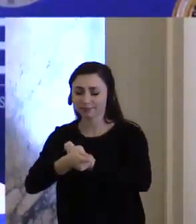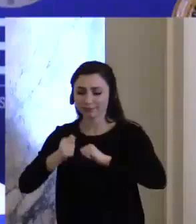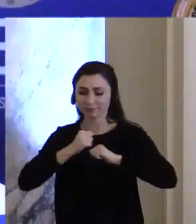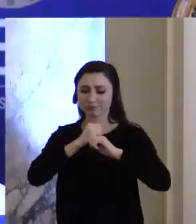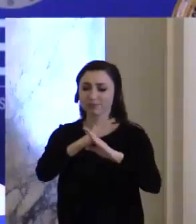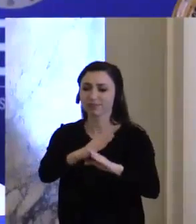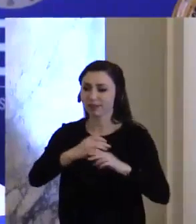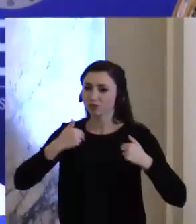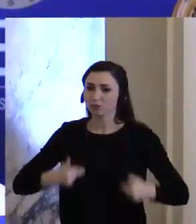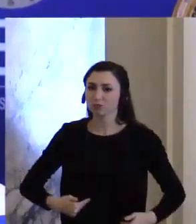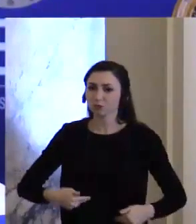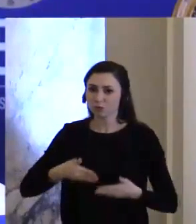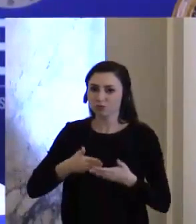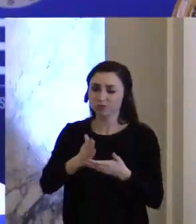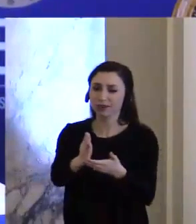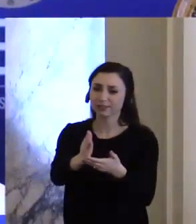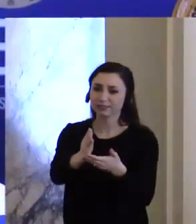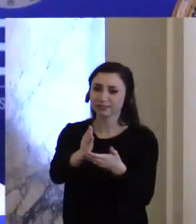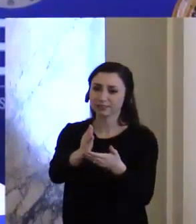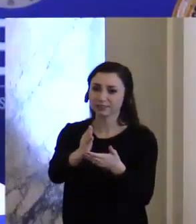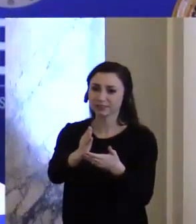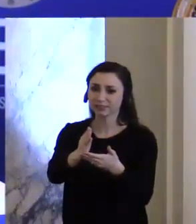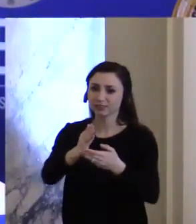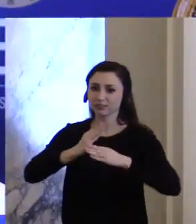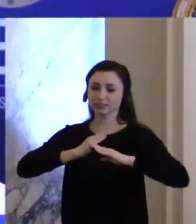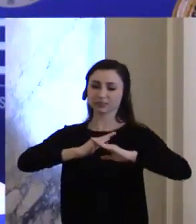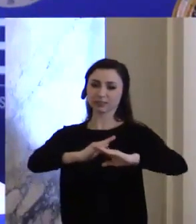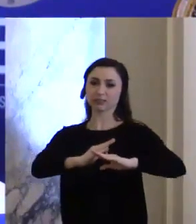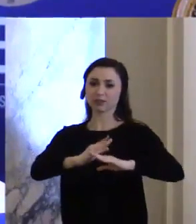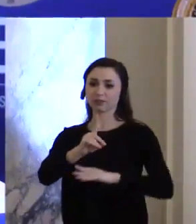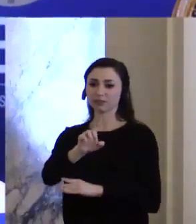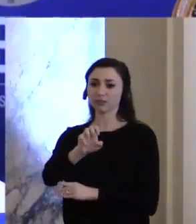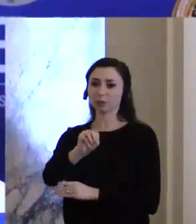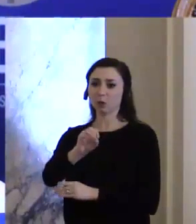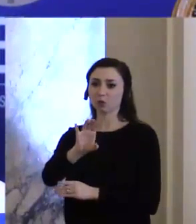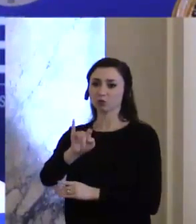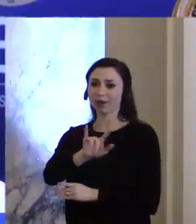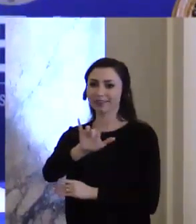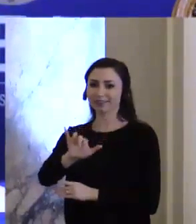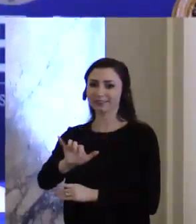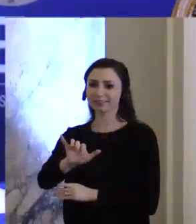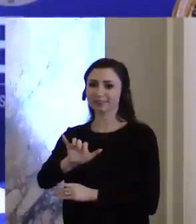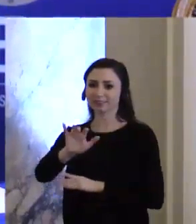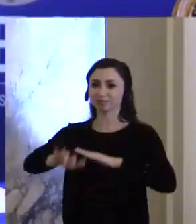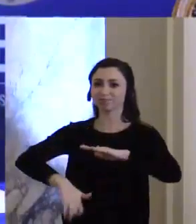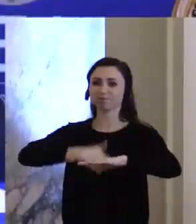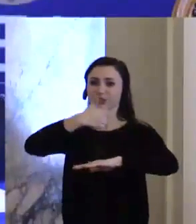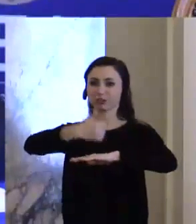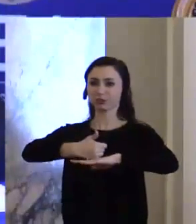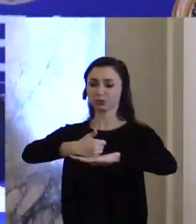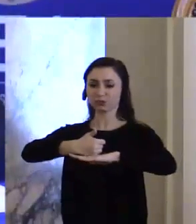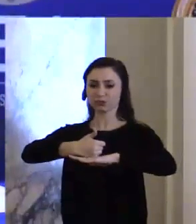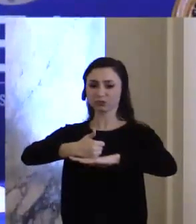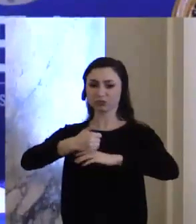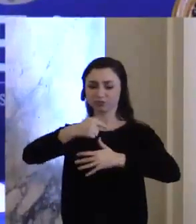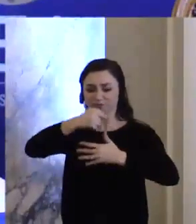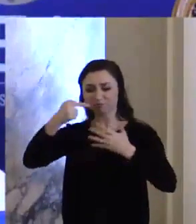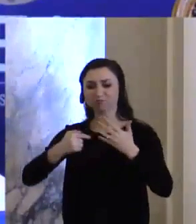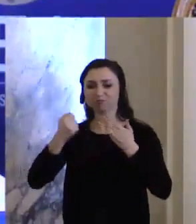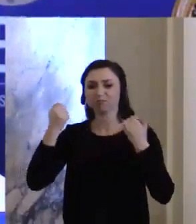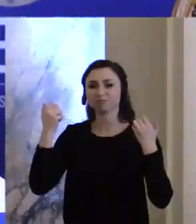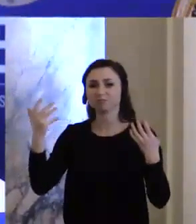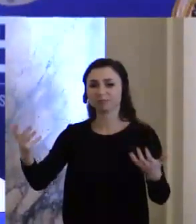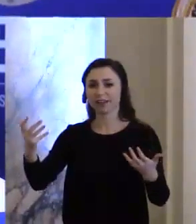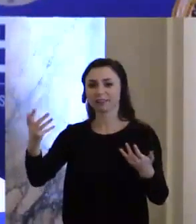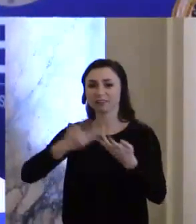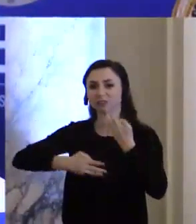humanos, la defensa de las instituciones democráticas y en muchas otras preocupaciones